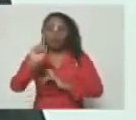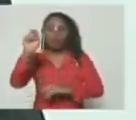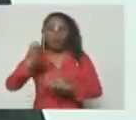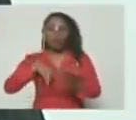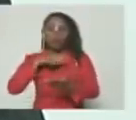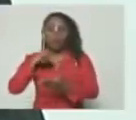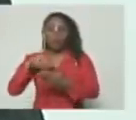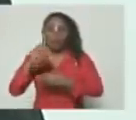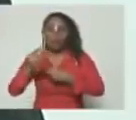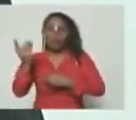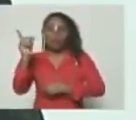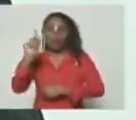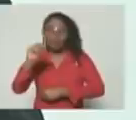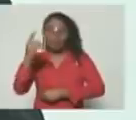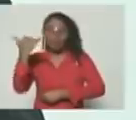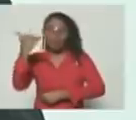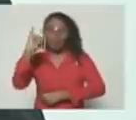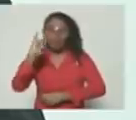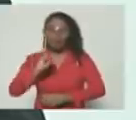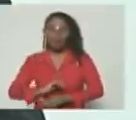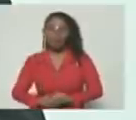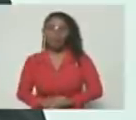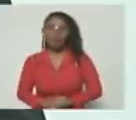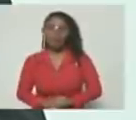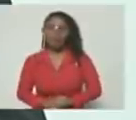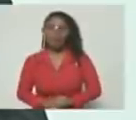donde también hay